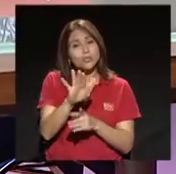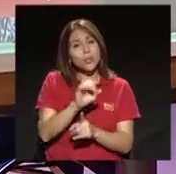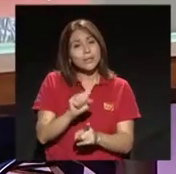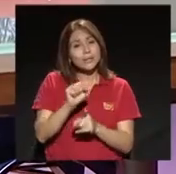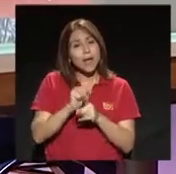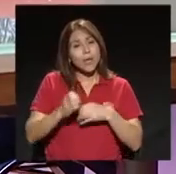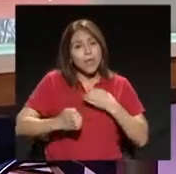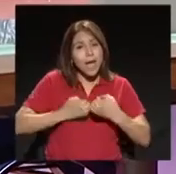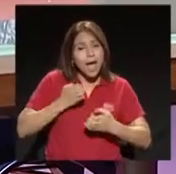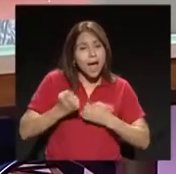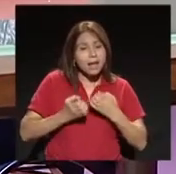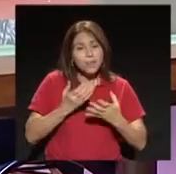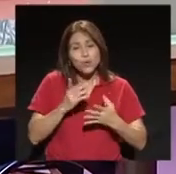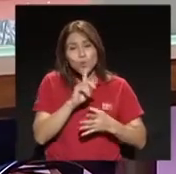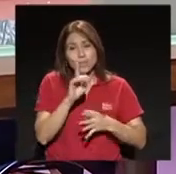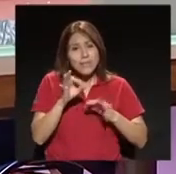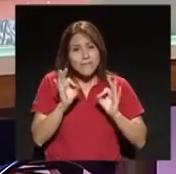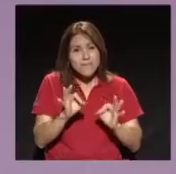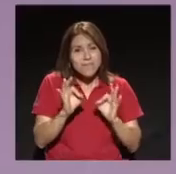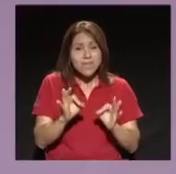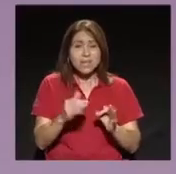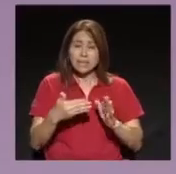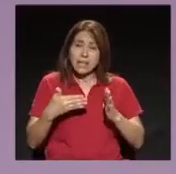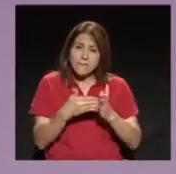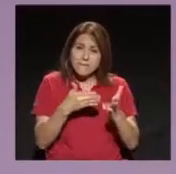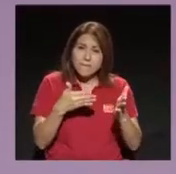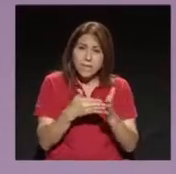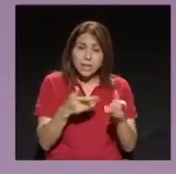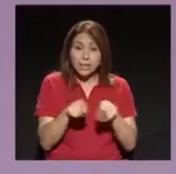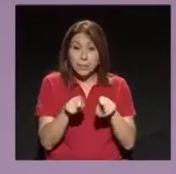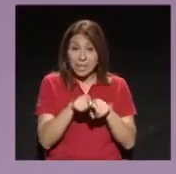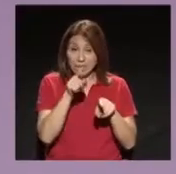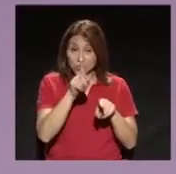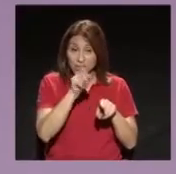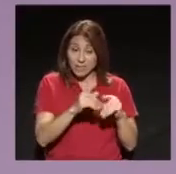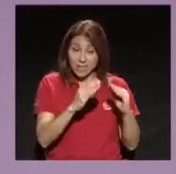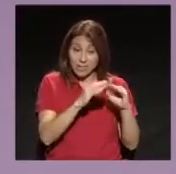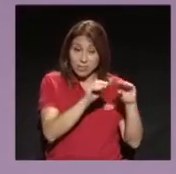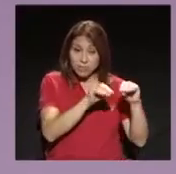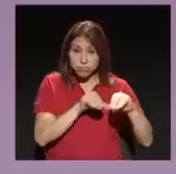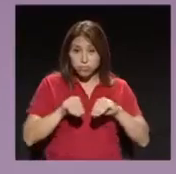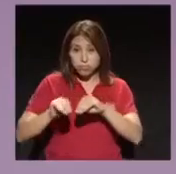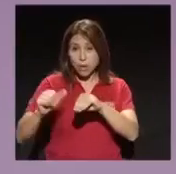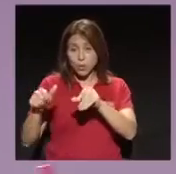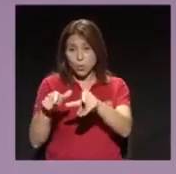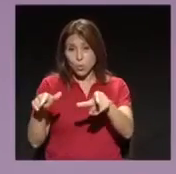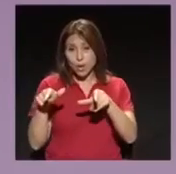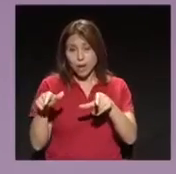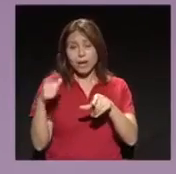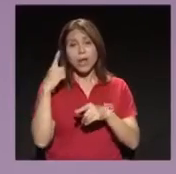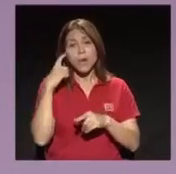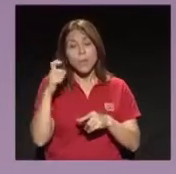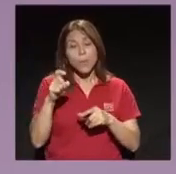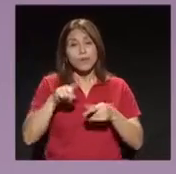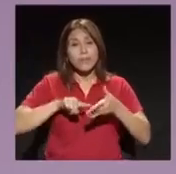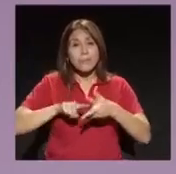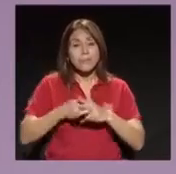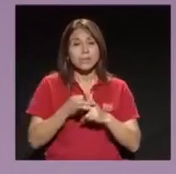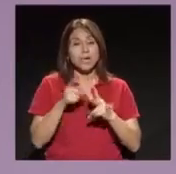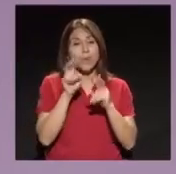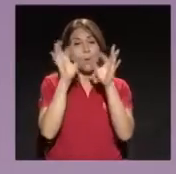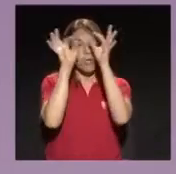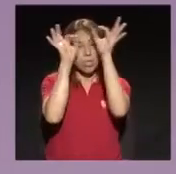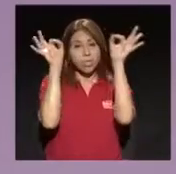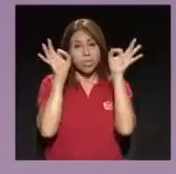han tenido que pasar de ciudad, han tenido por la reputación, ¿verdad?, que se va formando en redes, se quedan